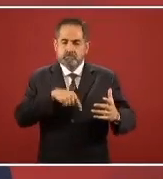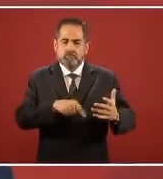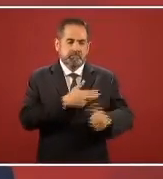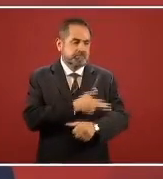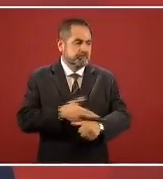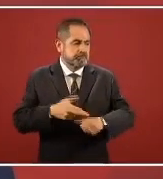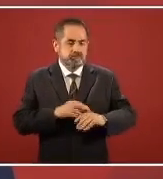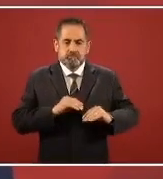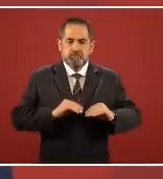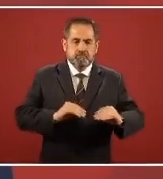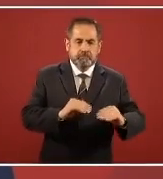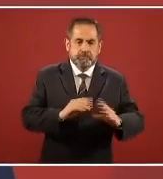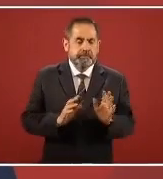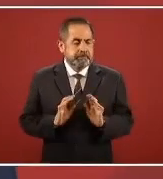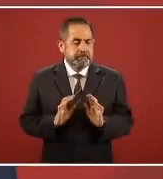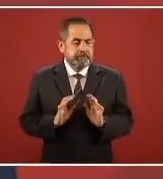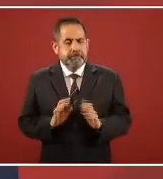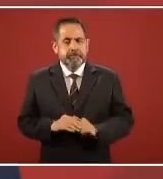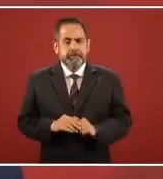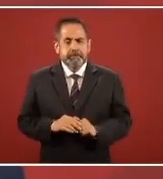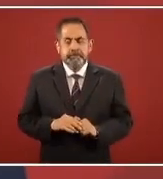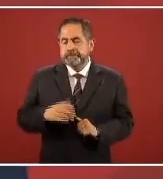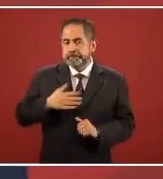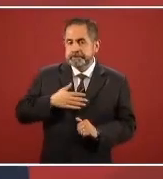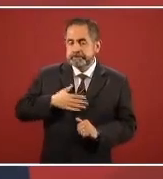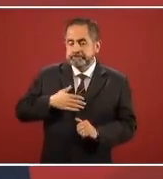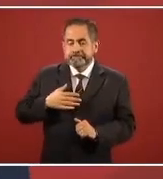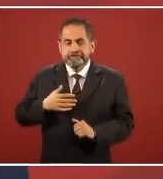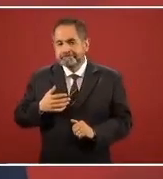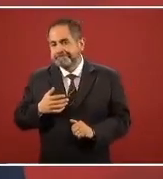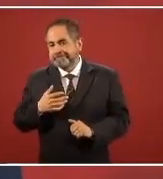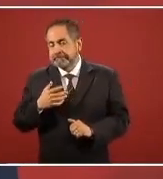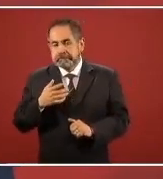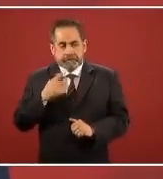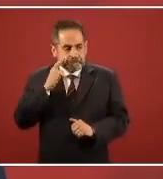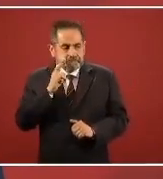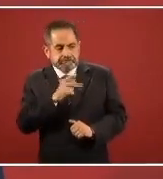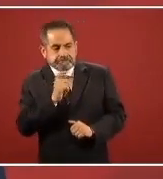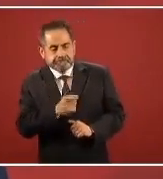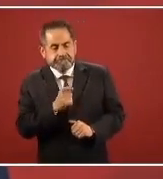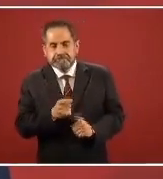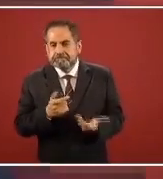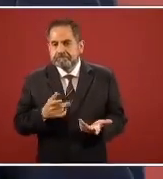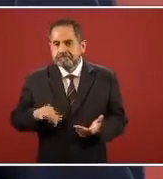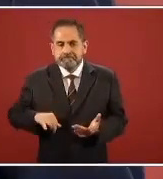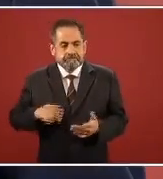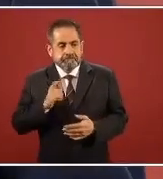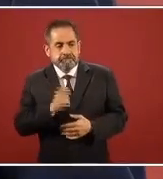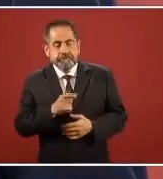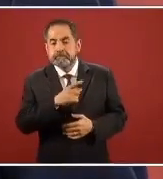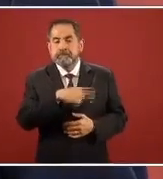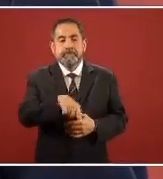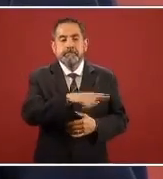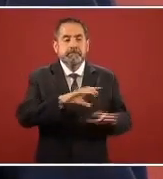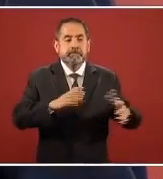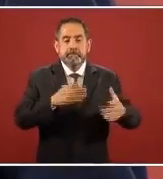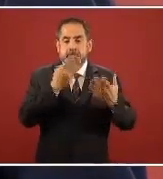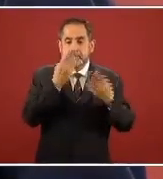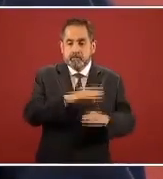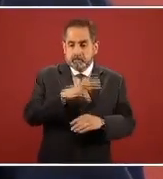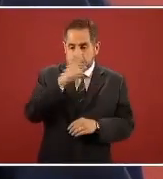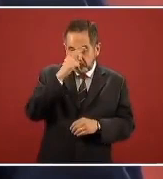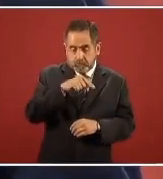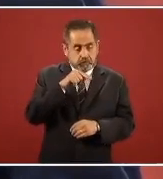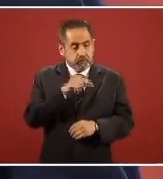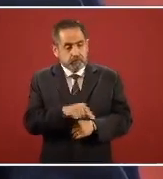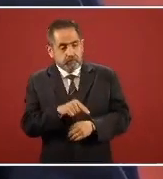is autonomous. A nosotros nos interesa mucho. And it is very interesting to us. Que se decida that they